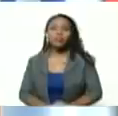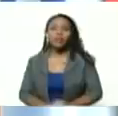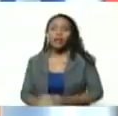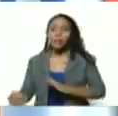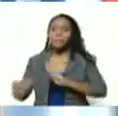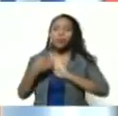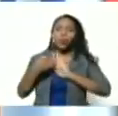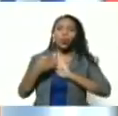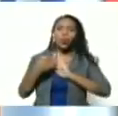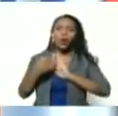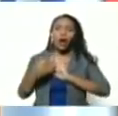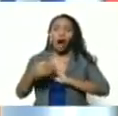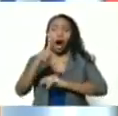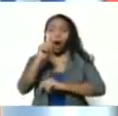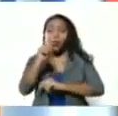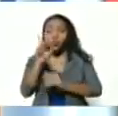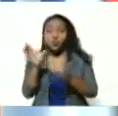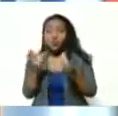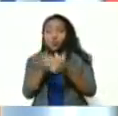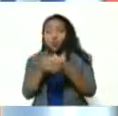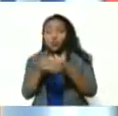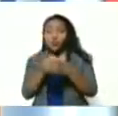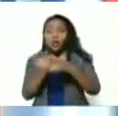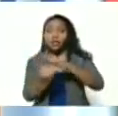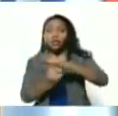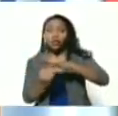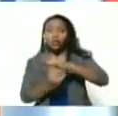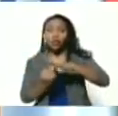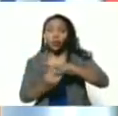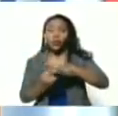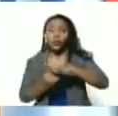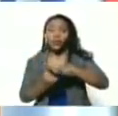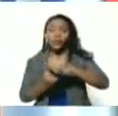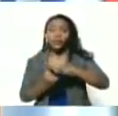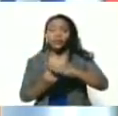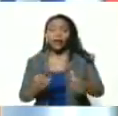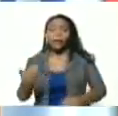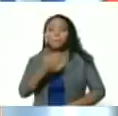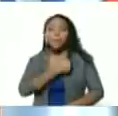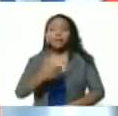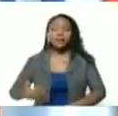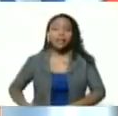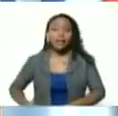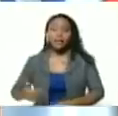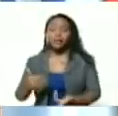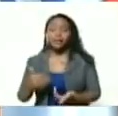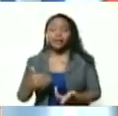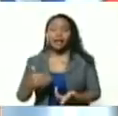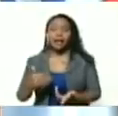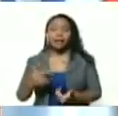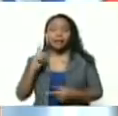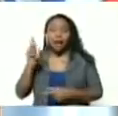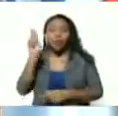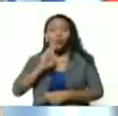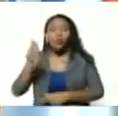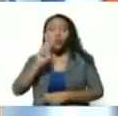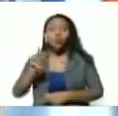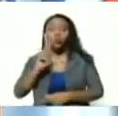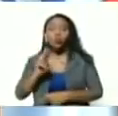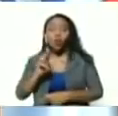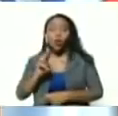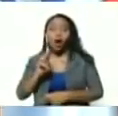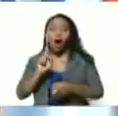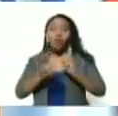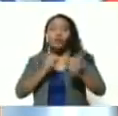Afectó a una dependencia del Ejecutivo Nacional la manipulación, el uso indebido de algunos